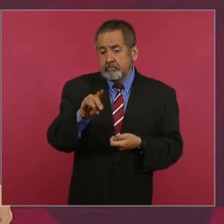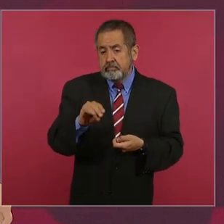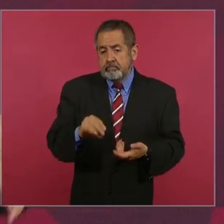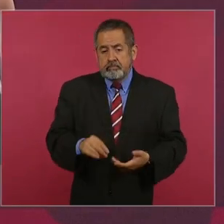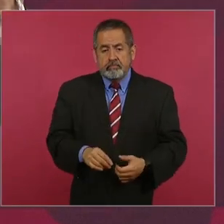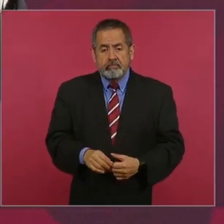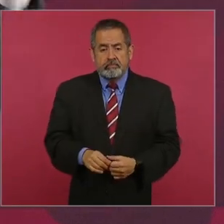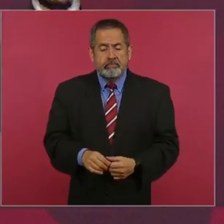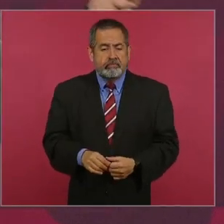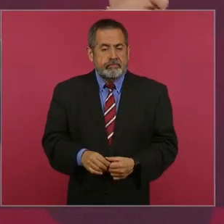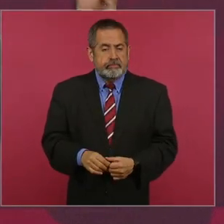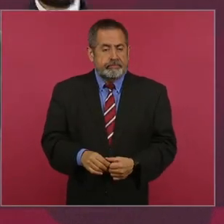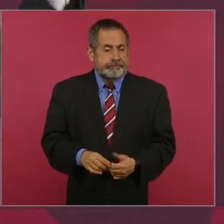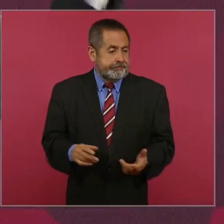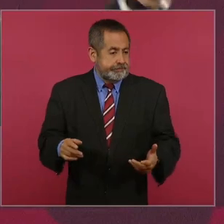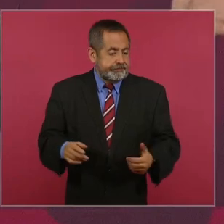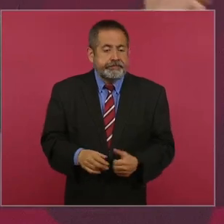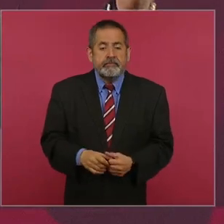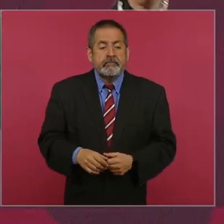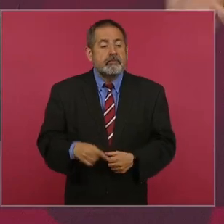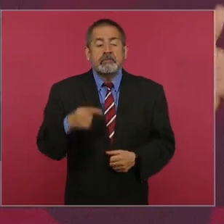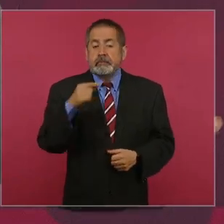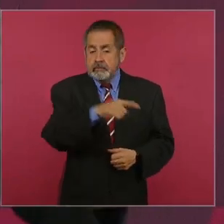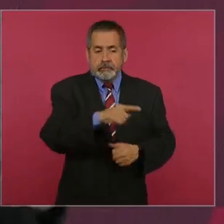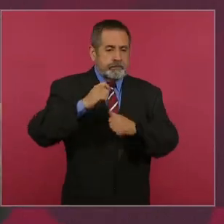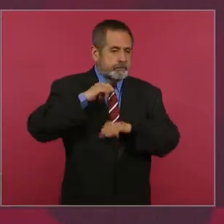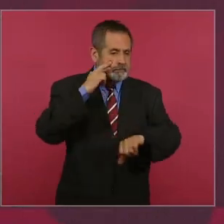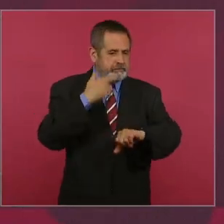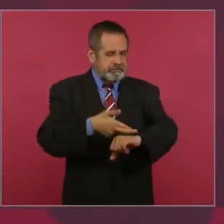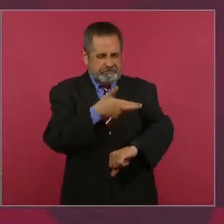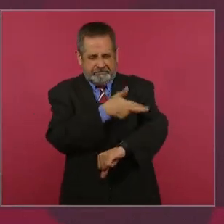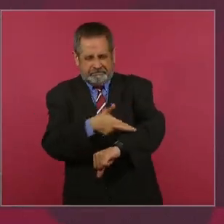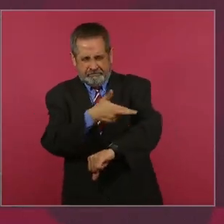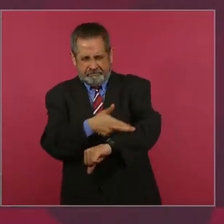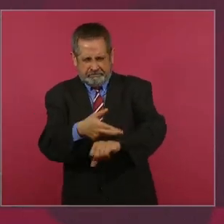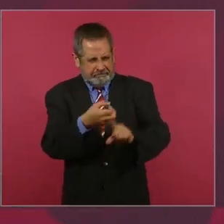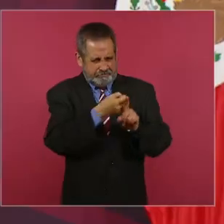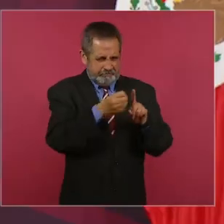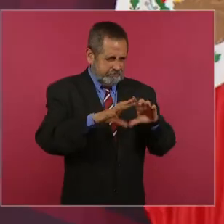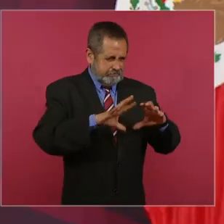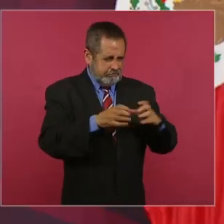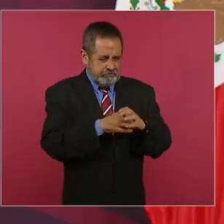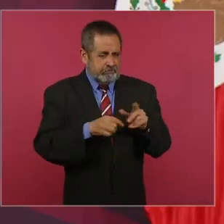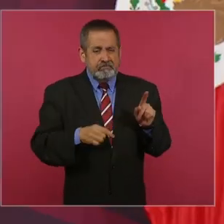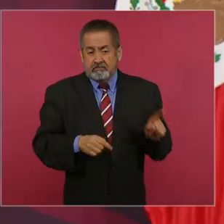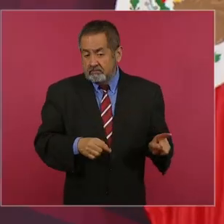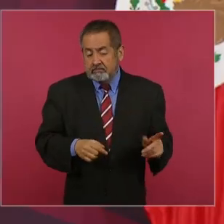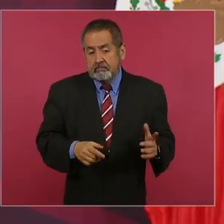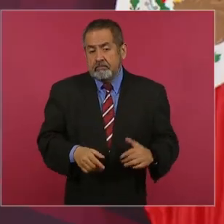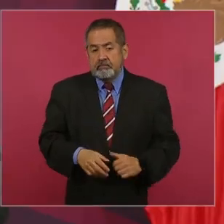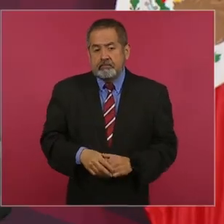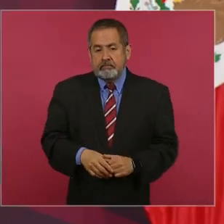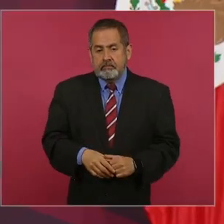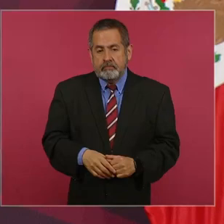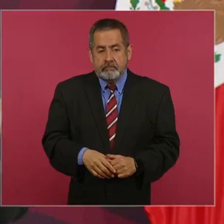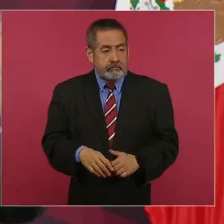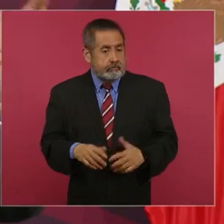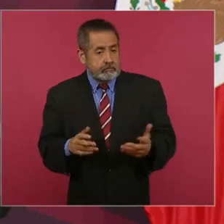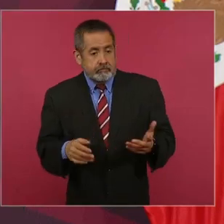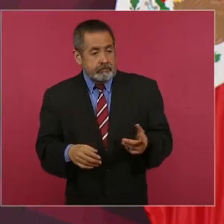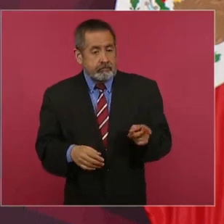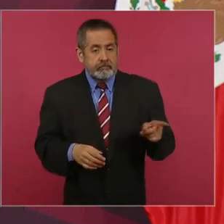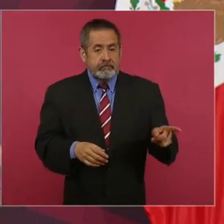que él fue el que organizó todo y resulta que